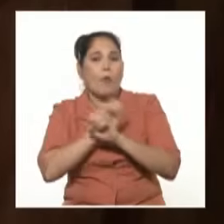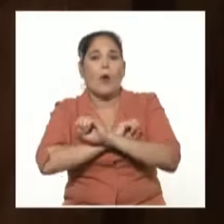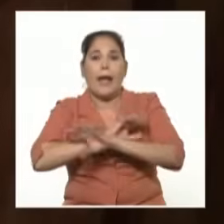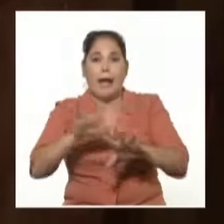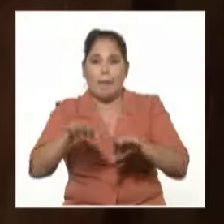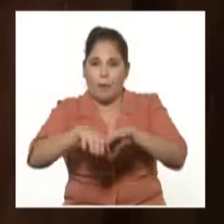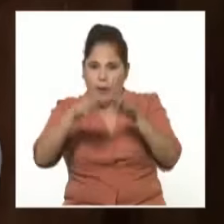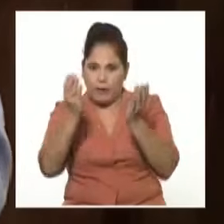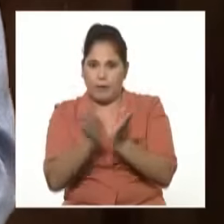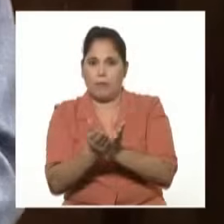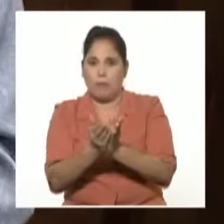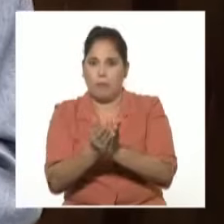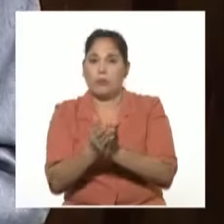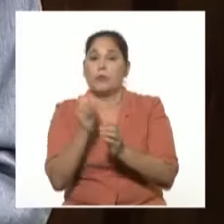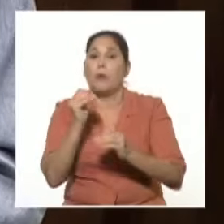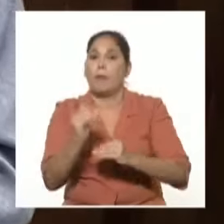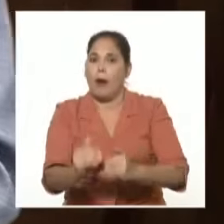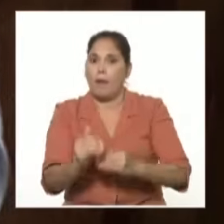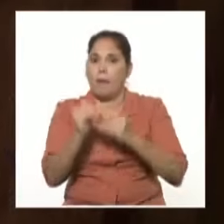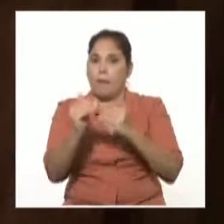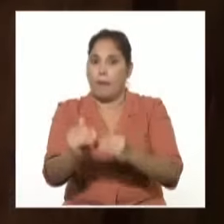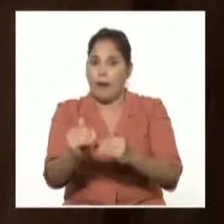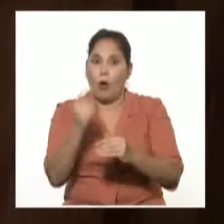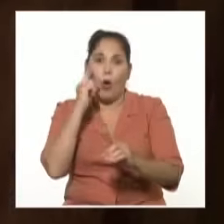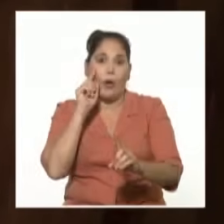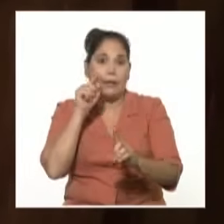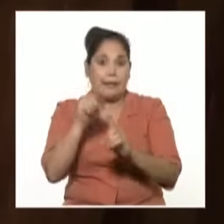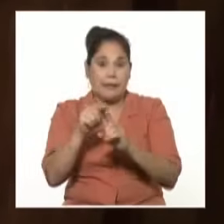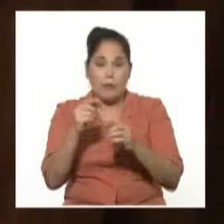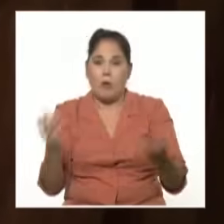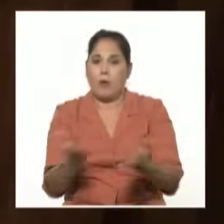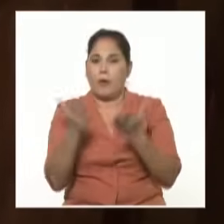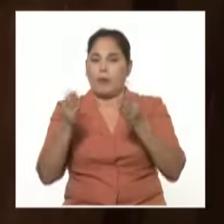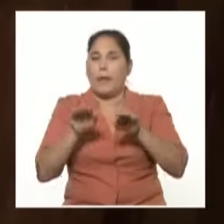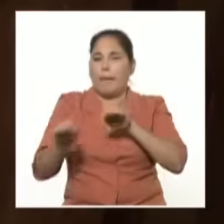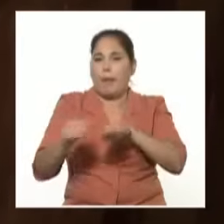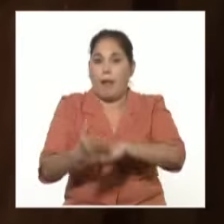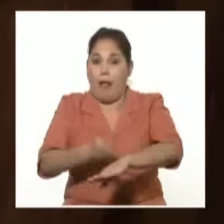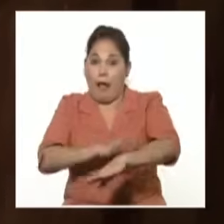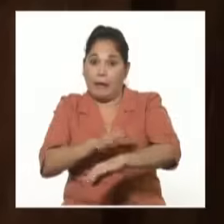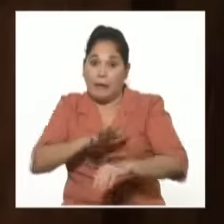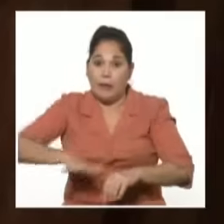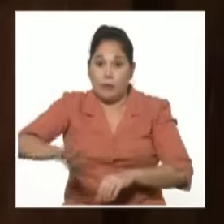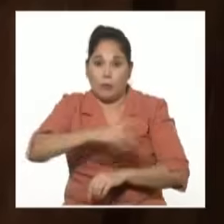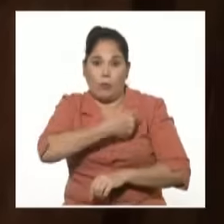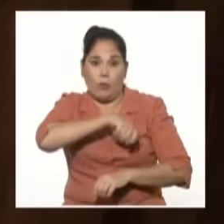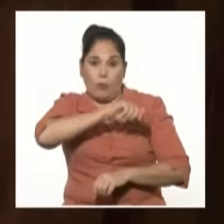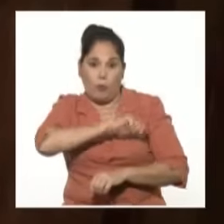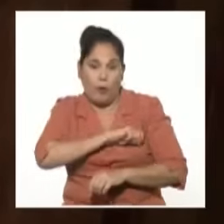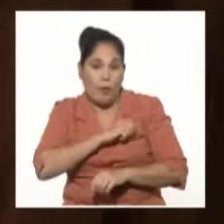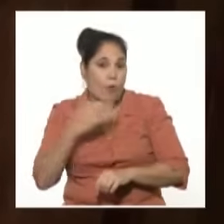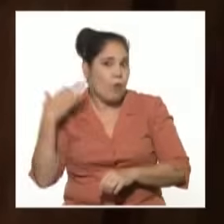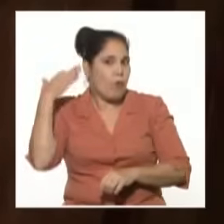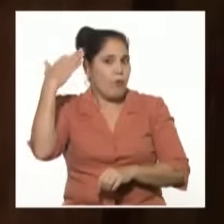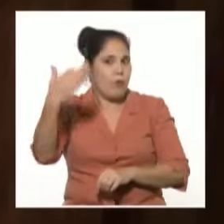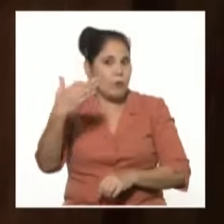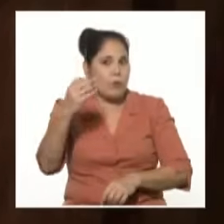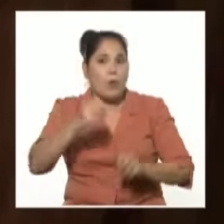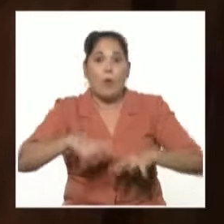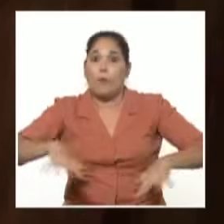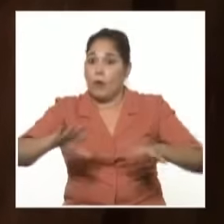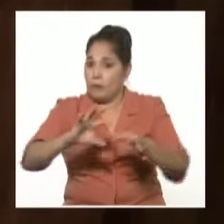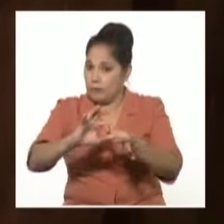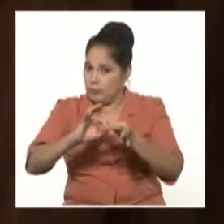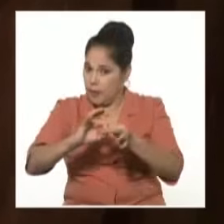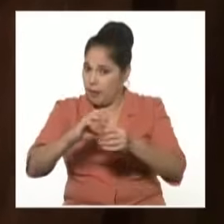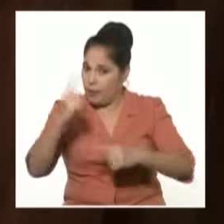y marcando pauta en esas misiones y en la preparación de todos ante las futuras amenazas que plantea